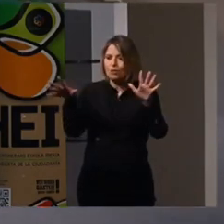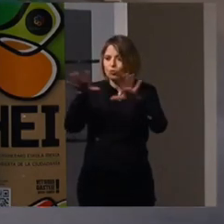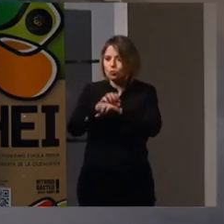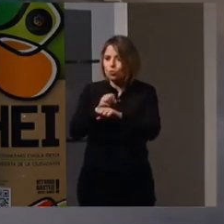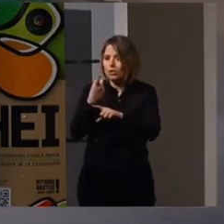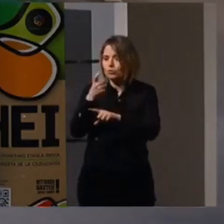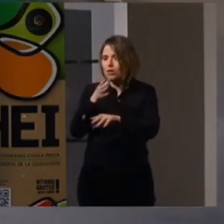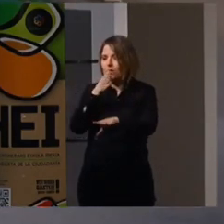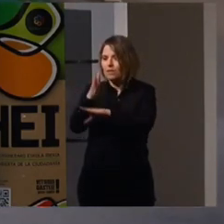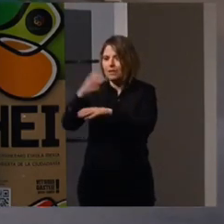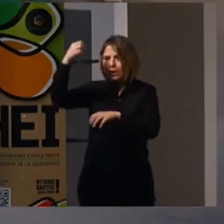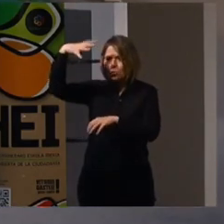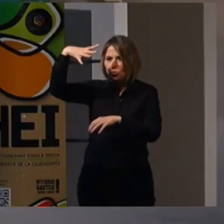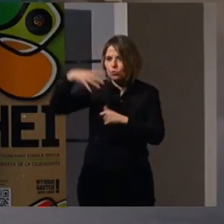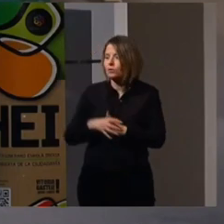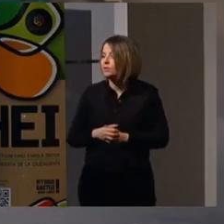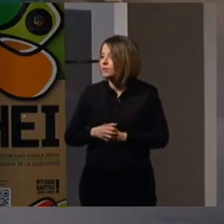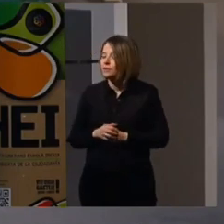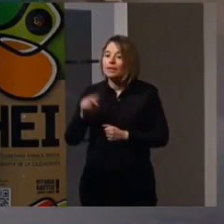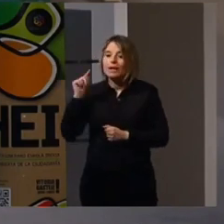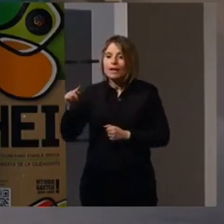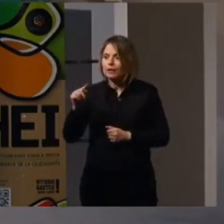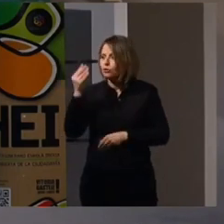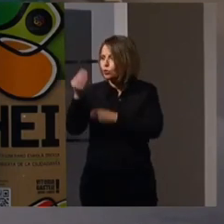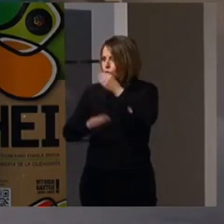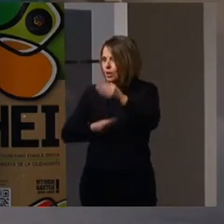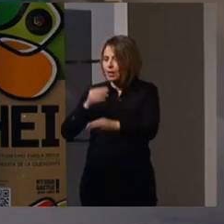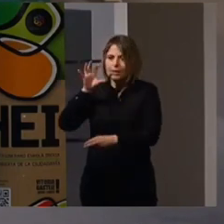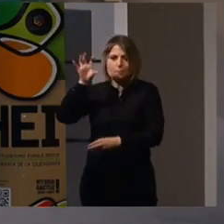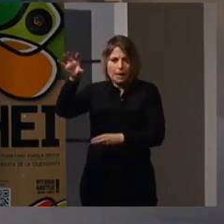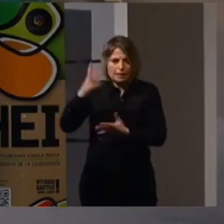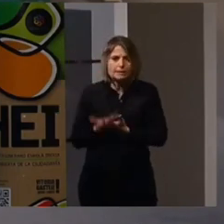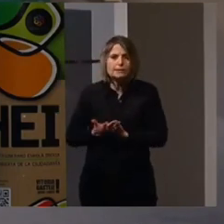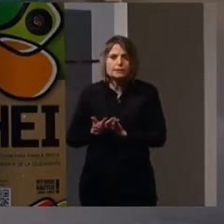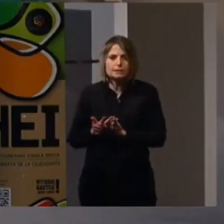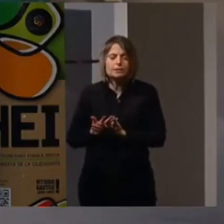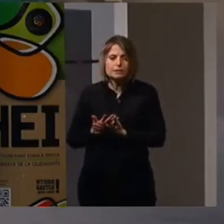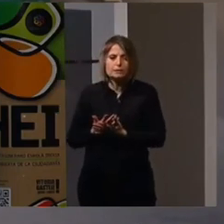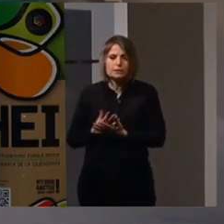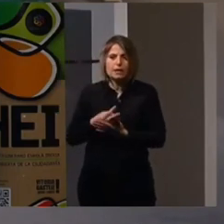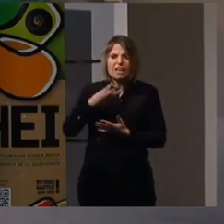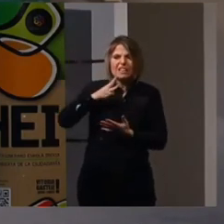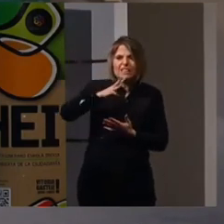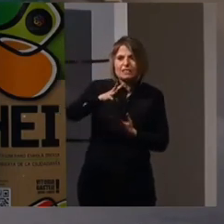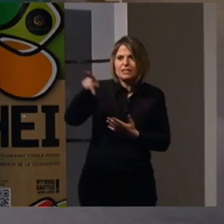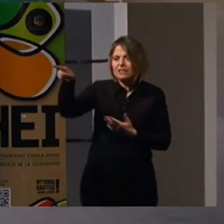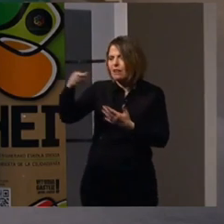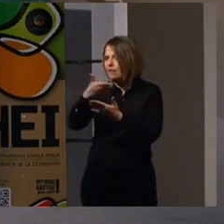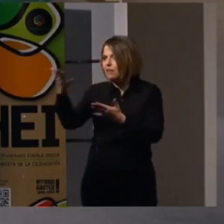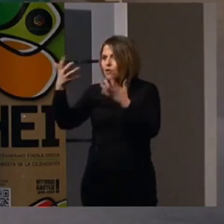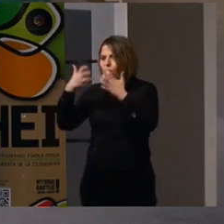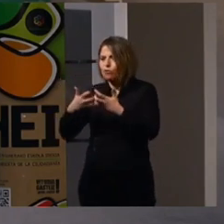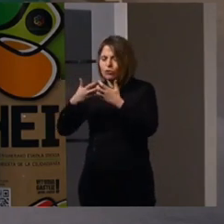que ir a una sala de espera luminosa, ¿no? Pues esto es una cosa que se hace en otros países, bastantes más días de los que se propuso aquí, que funciona perfectamente,